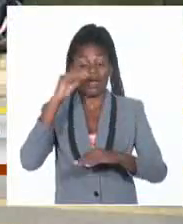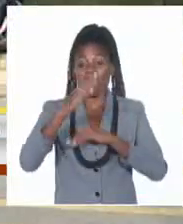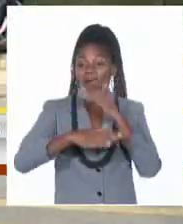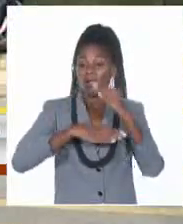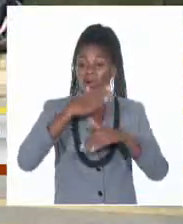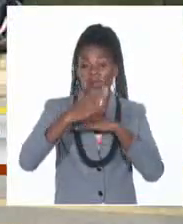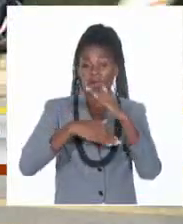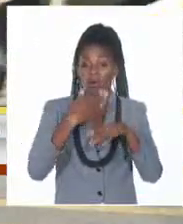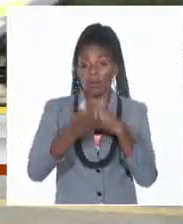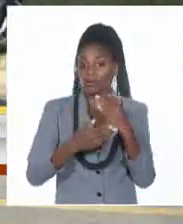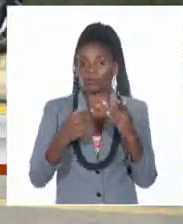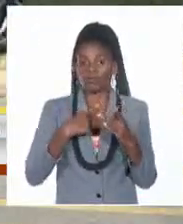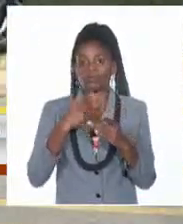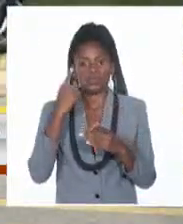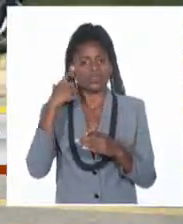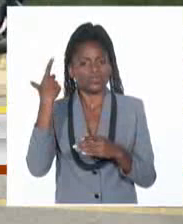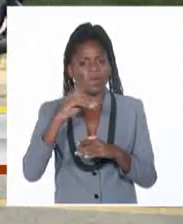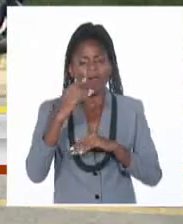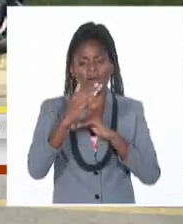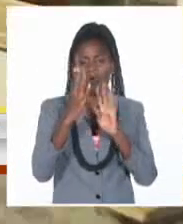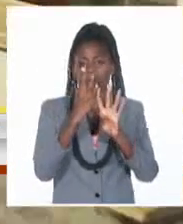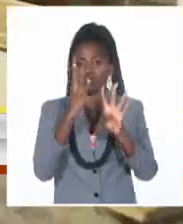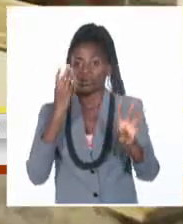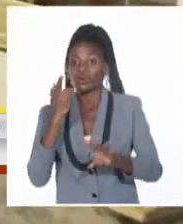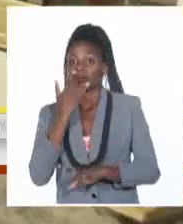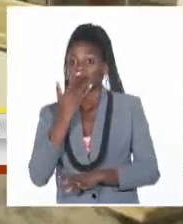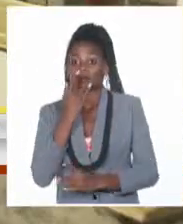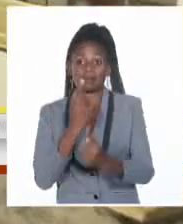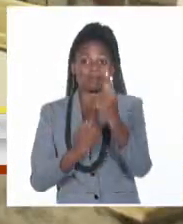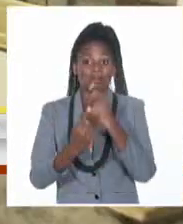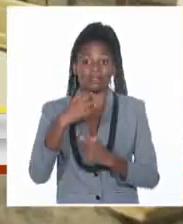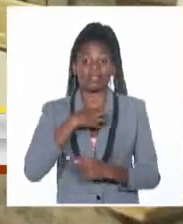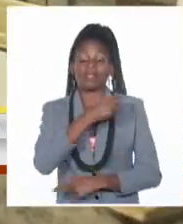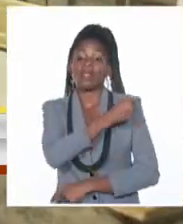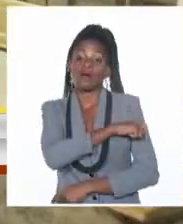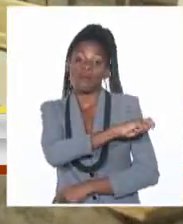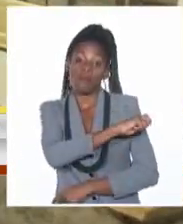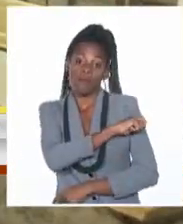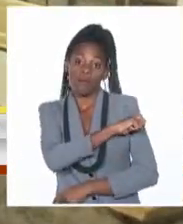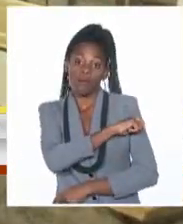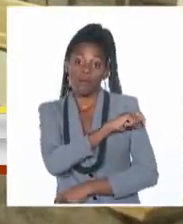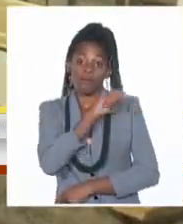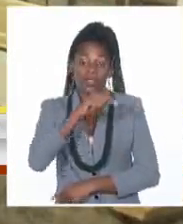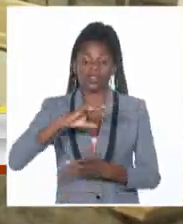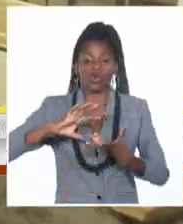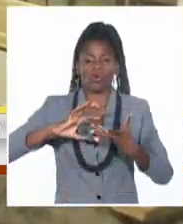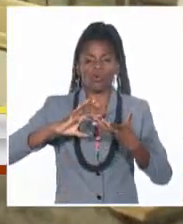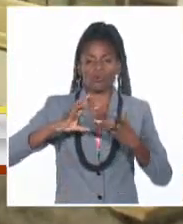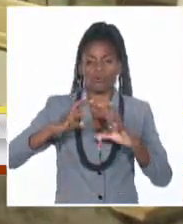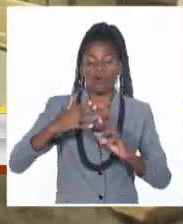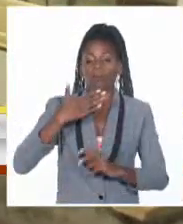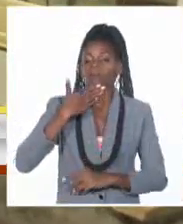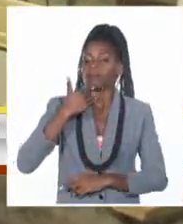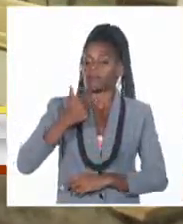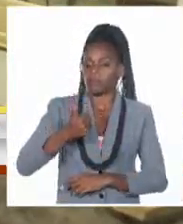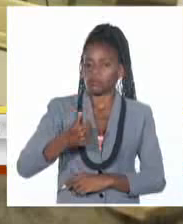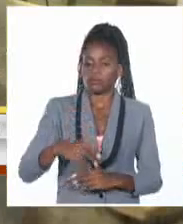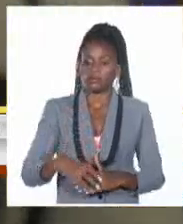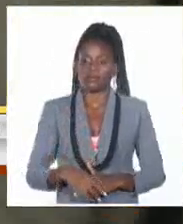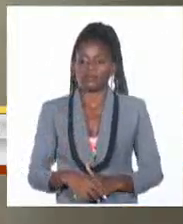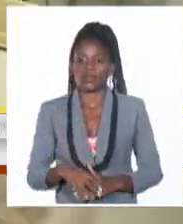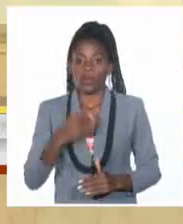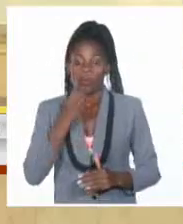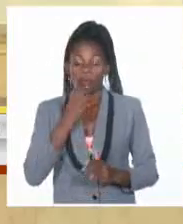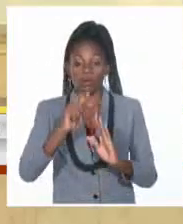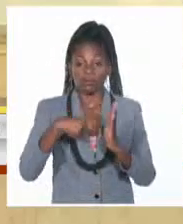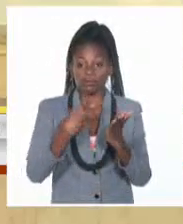estamos, por supuesto, ajenos a esta dificultad que muchas veces presenta nuestro pueblo, estas son alternativas que son muy viables. Poder pagar la